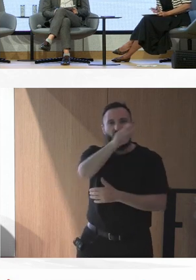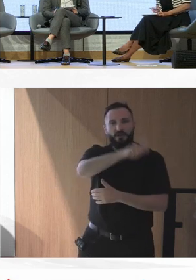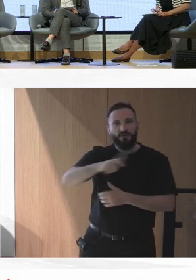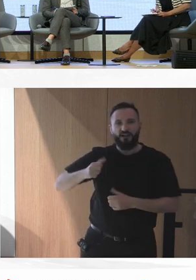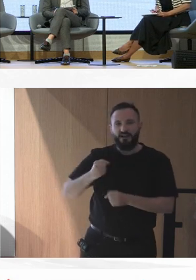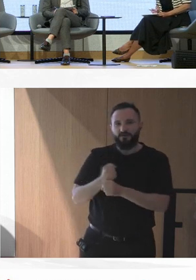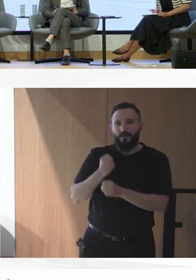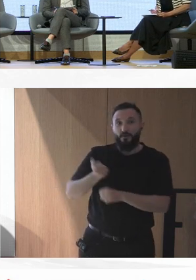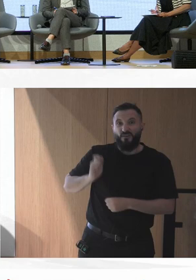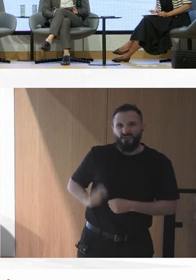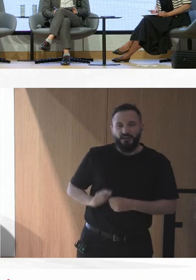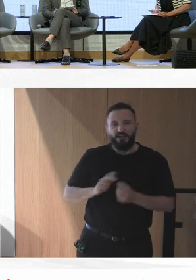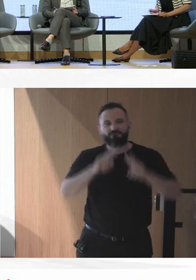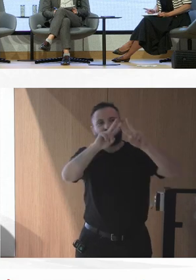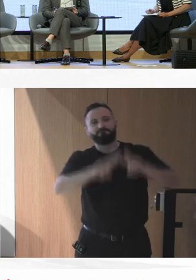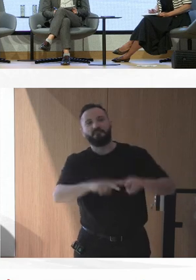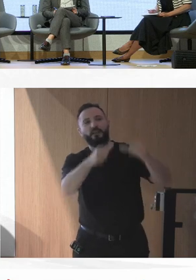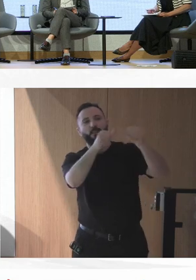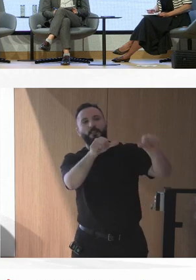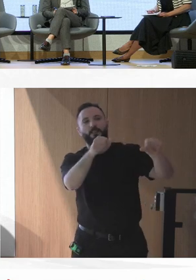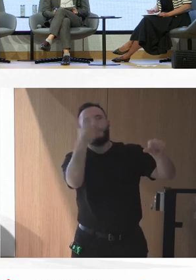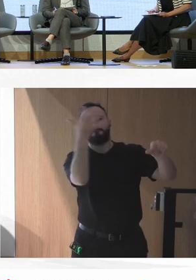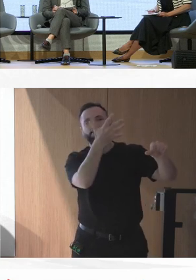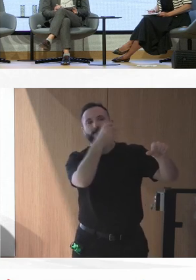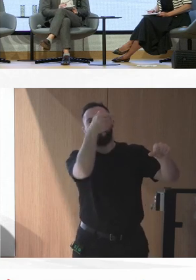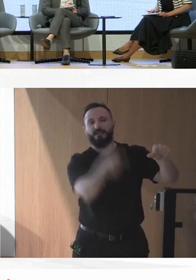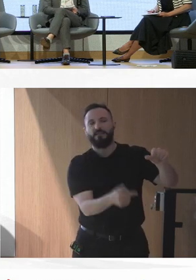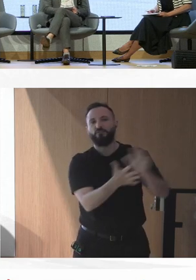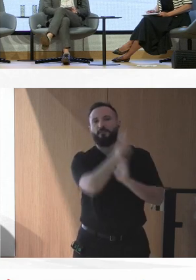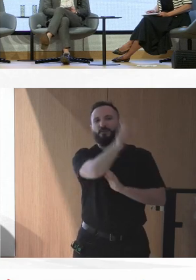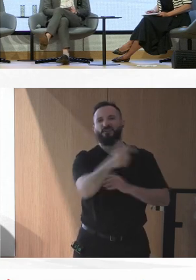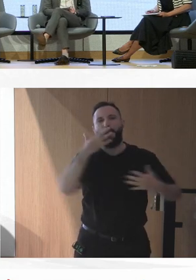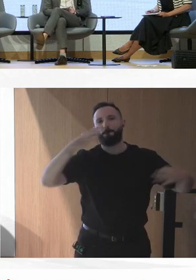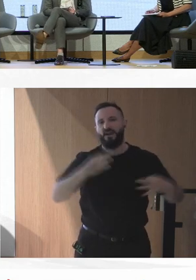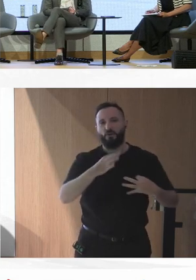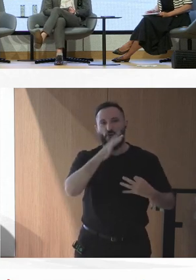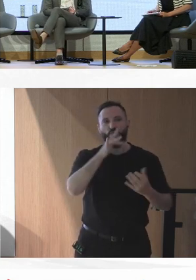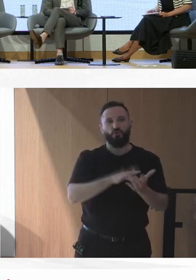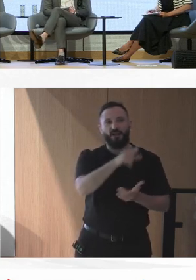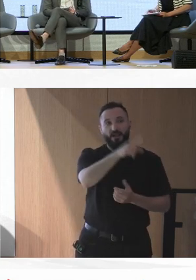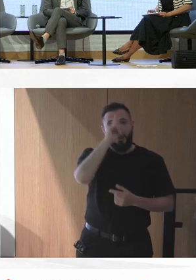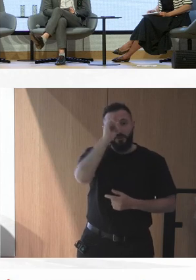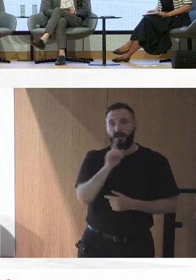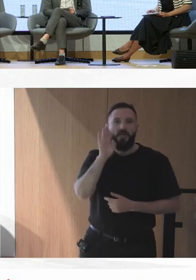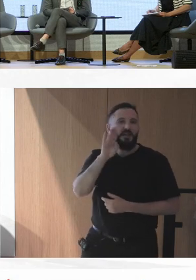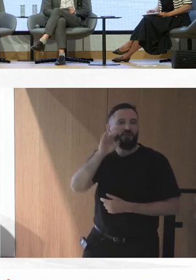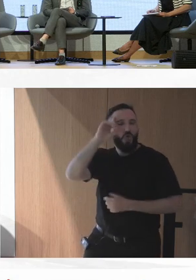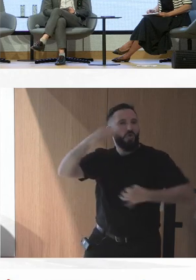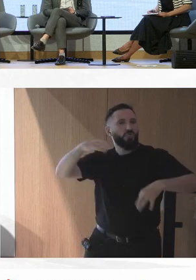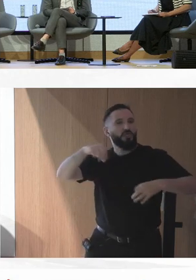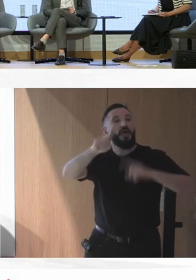personas peligrosas, ¿no? Es que ha cometido un delito y tiene una discapacidad y es peligrosa por las dos cosas. No solamente por el delito, como se puede pensar,